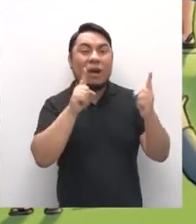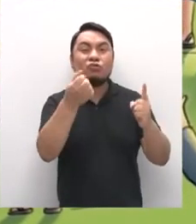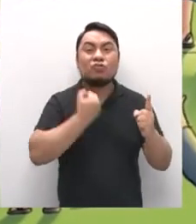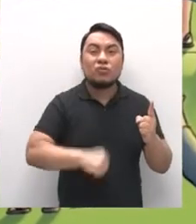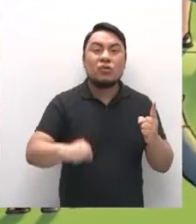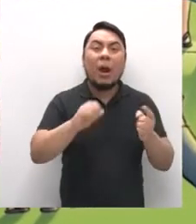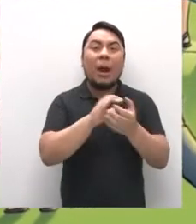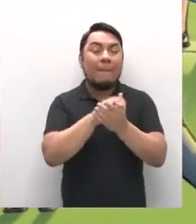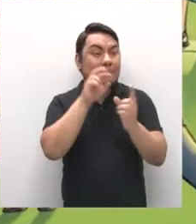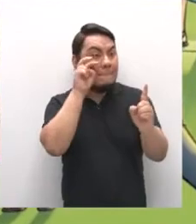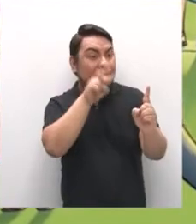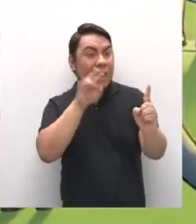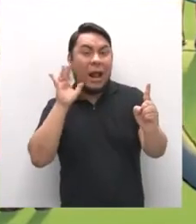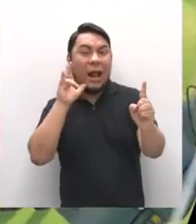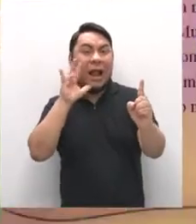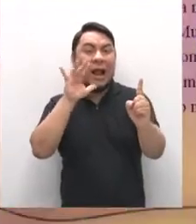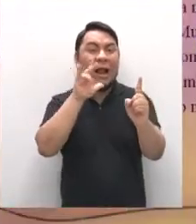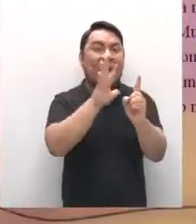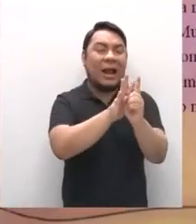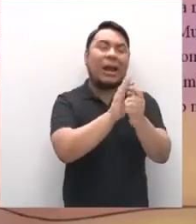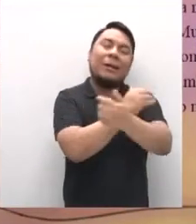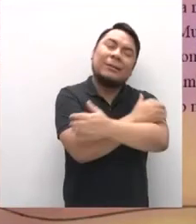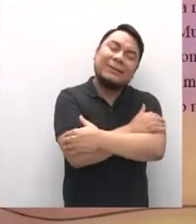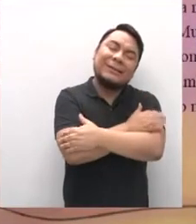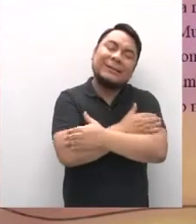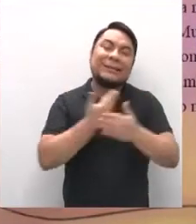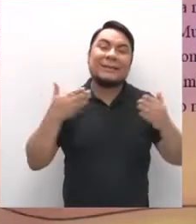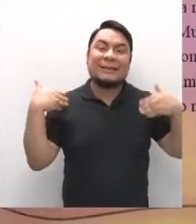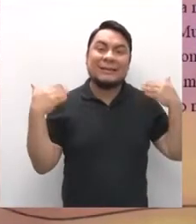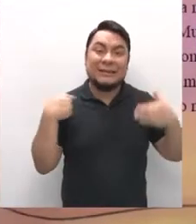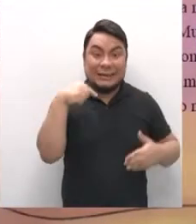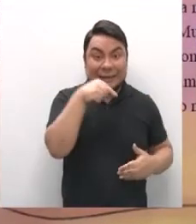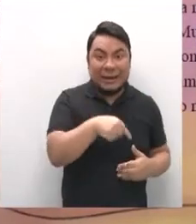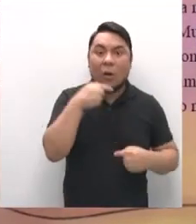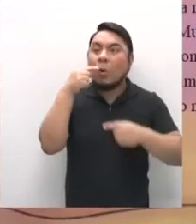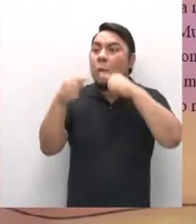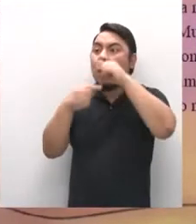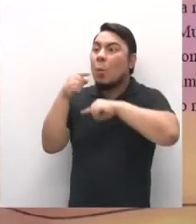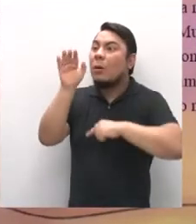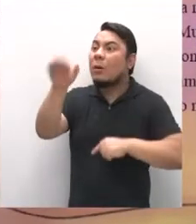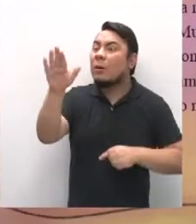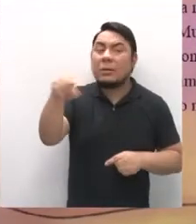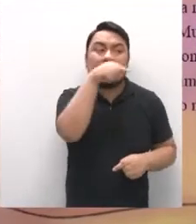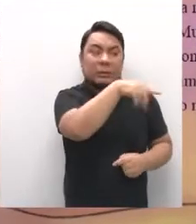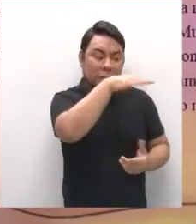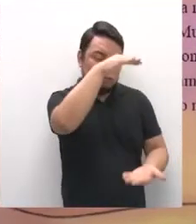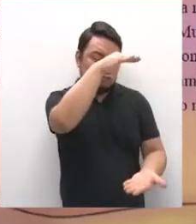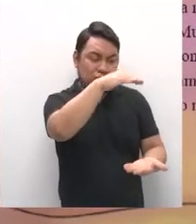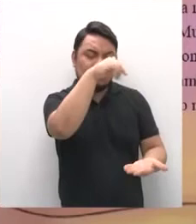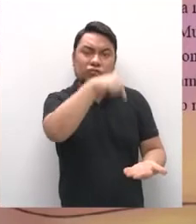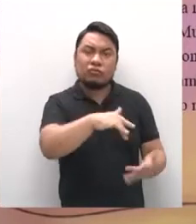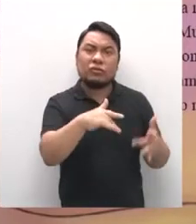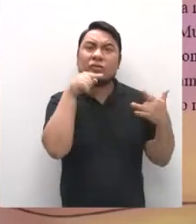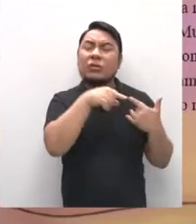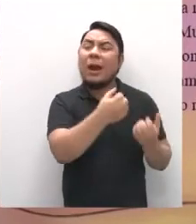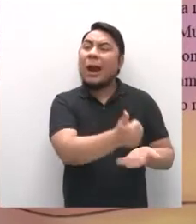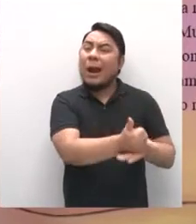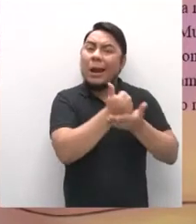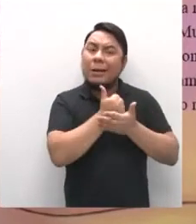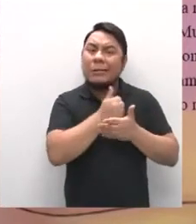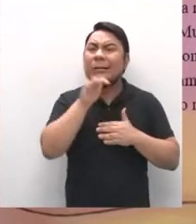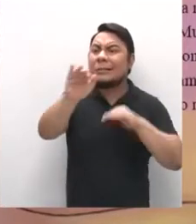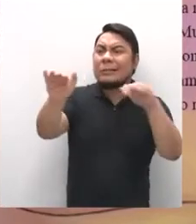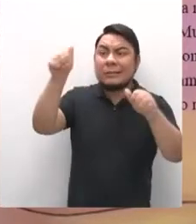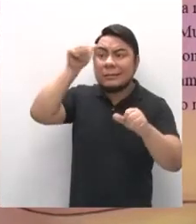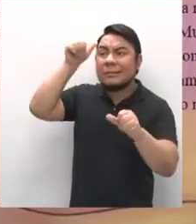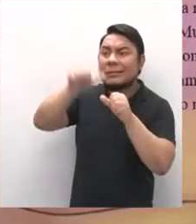sus amigos se alegraron. Jacinto contó que el Muki lo había ayudado y les recordó a